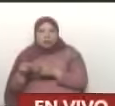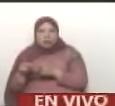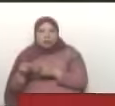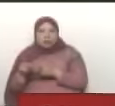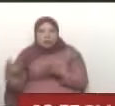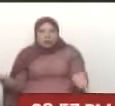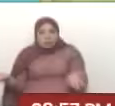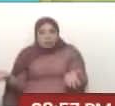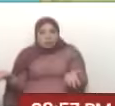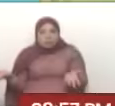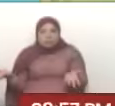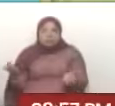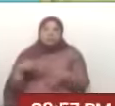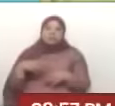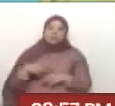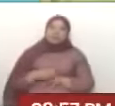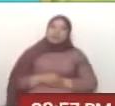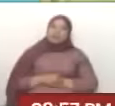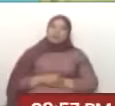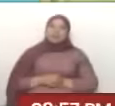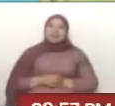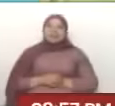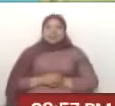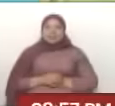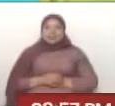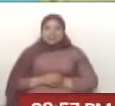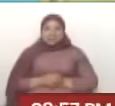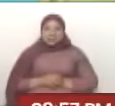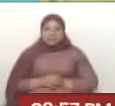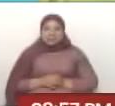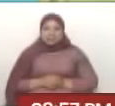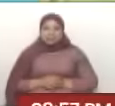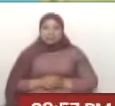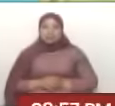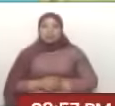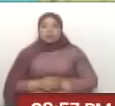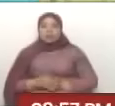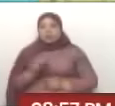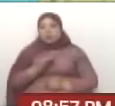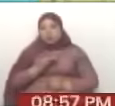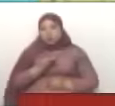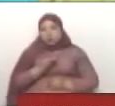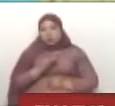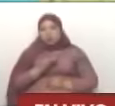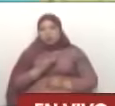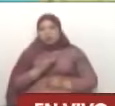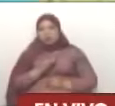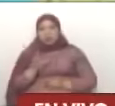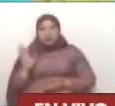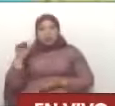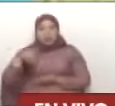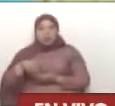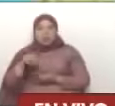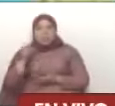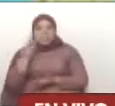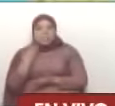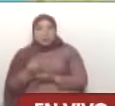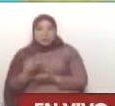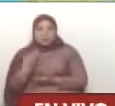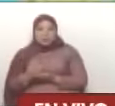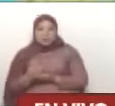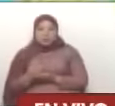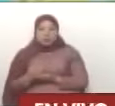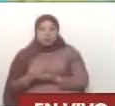prima, lastillero, lastillera, una es alcaldesa de Aragua de Maturín y la otra de Santa